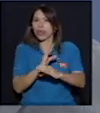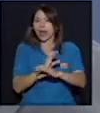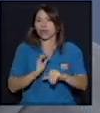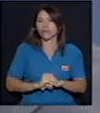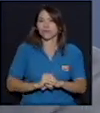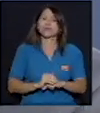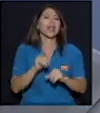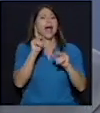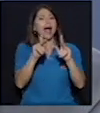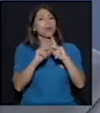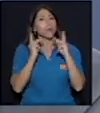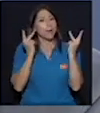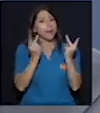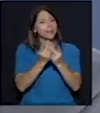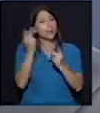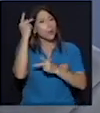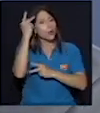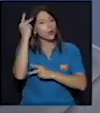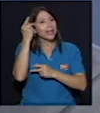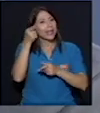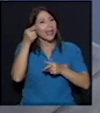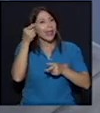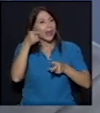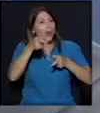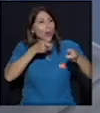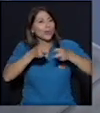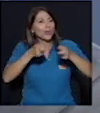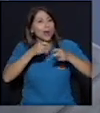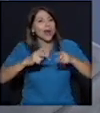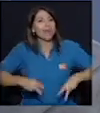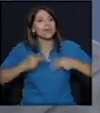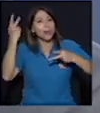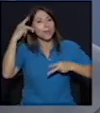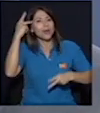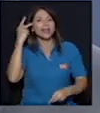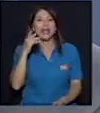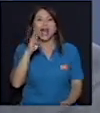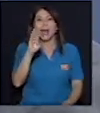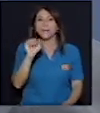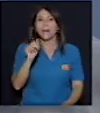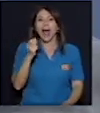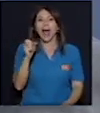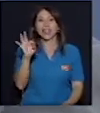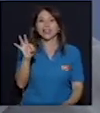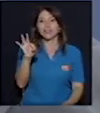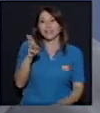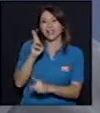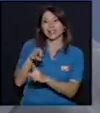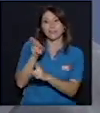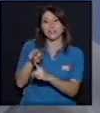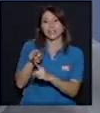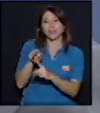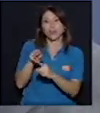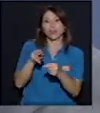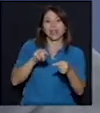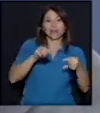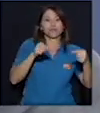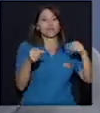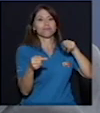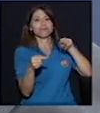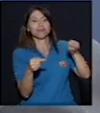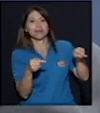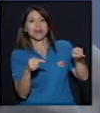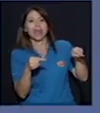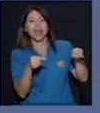un partido que controla la vida política de Siria, que es el Ba'ath. Este mismo partido tenía su contraparte en Irak. Y ya